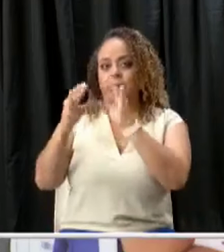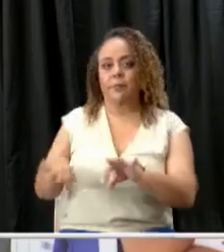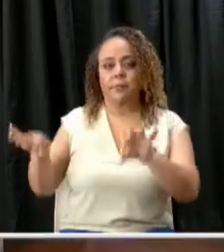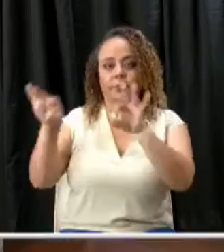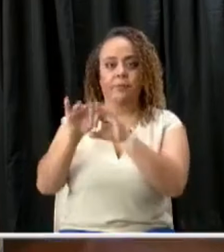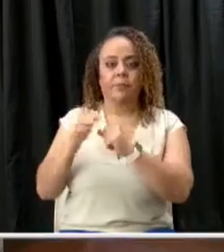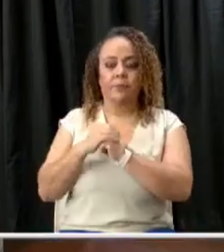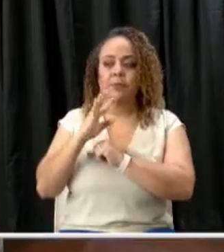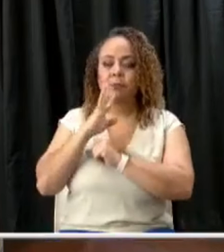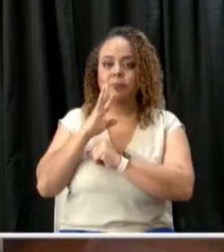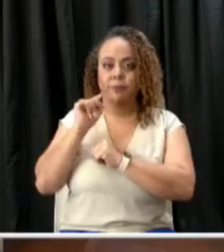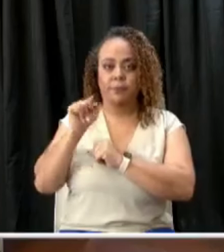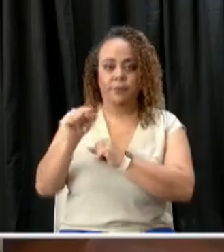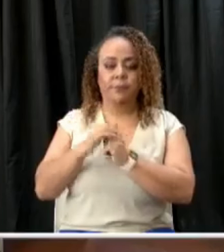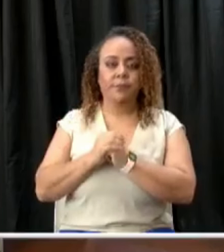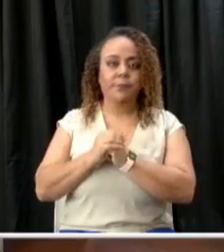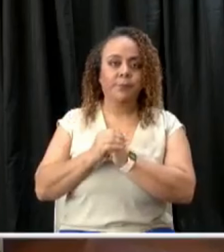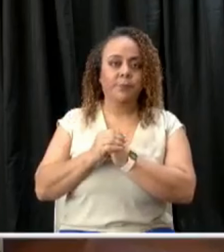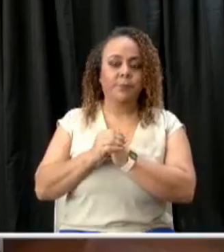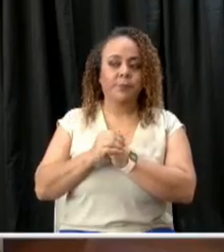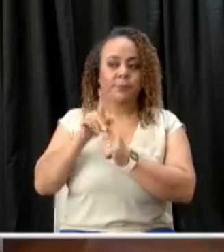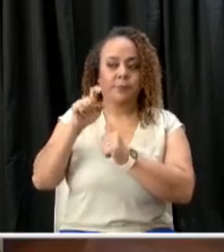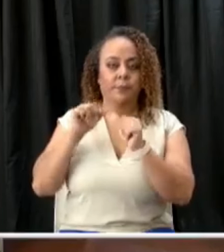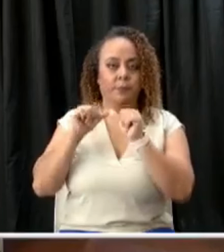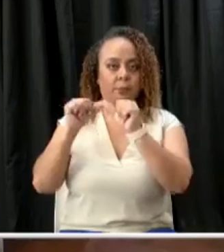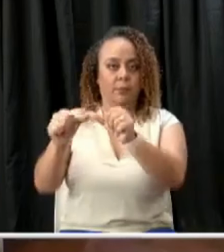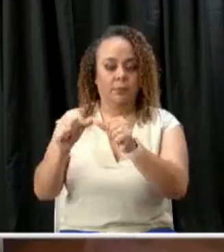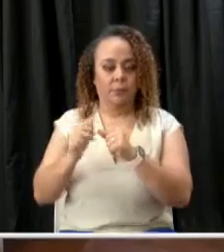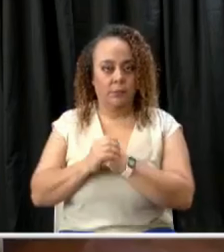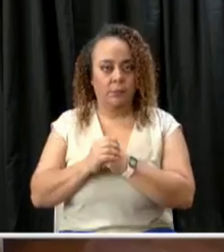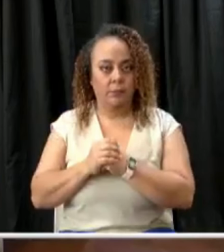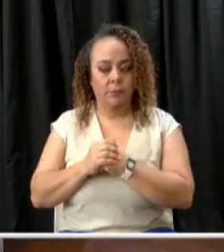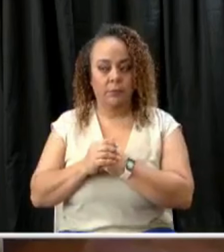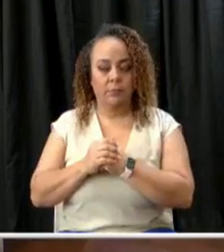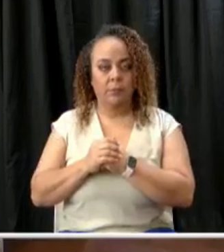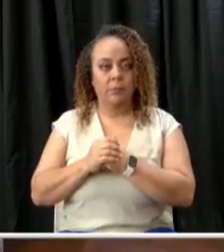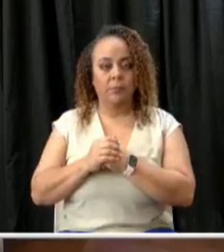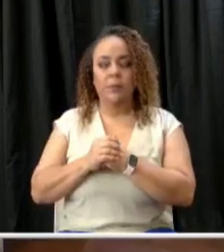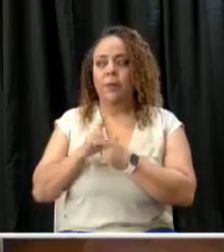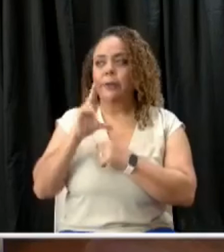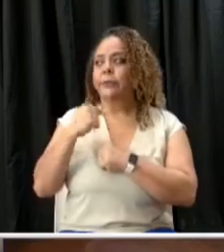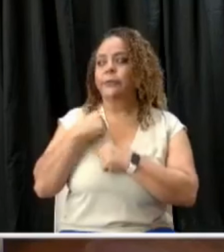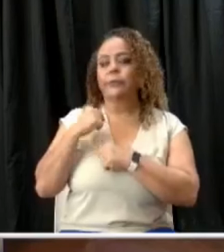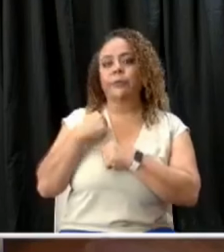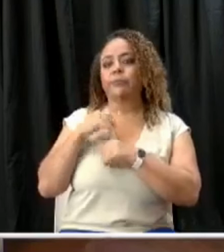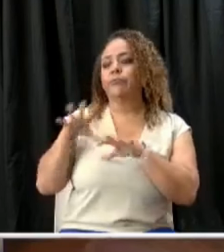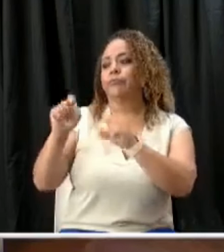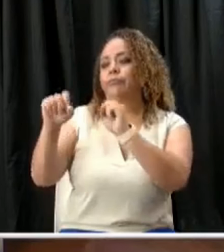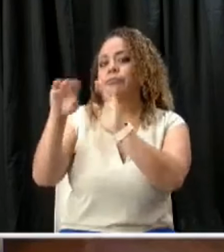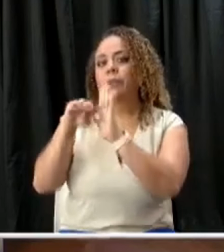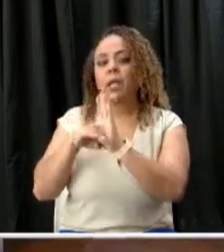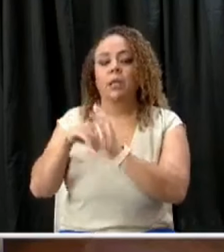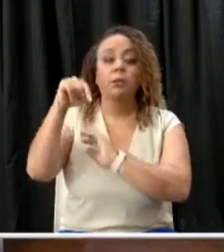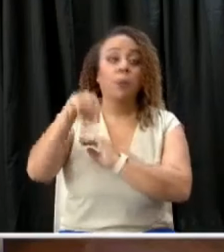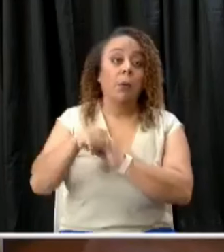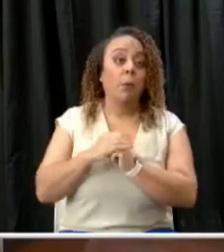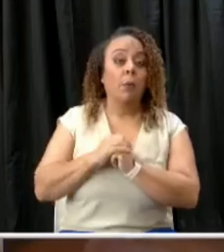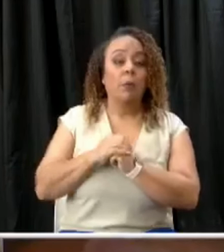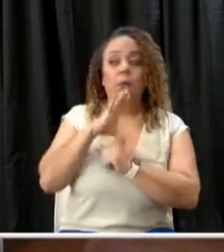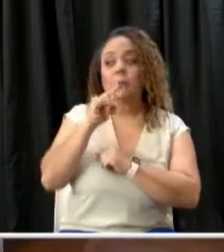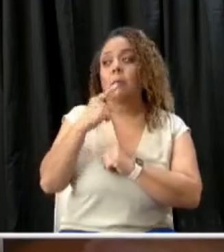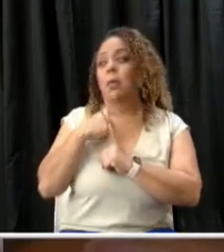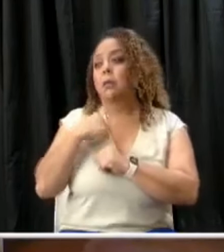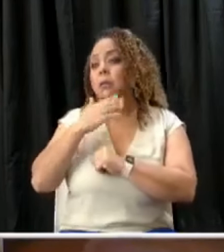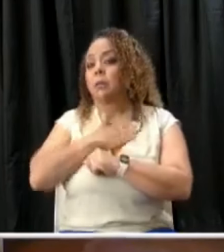importante, nos hablabas que debe ser sostenible. Sí. ¿Verdad? O sea, no es que vengo y tomo las medidas hoy y me decís